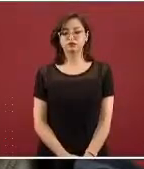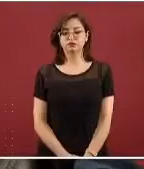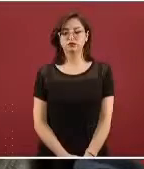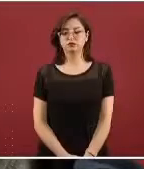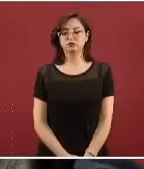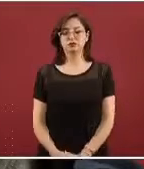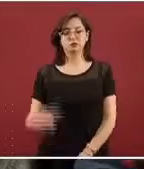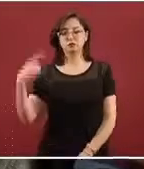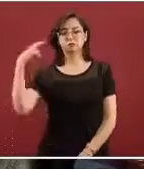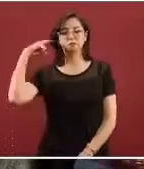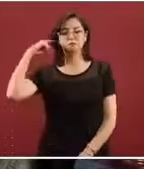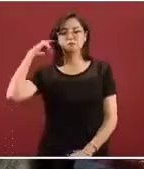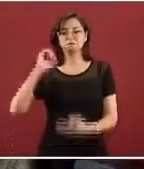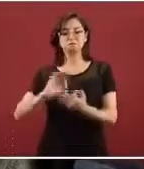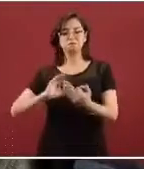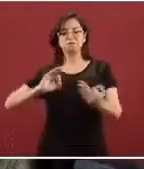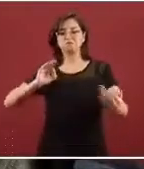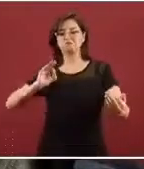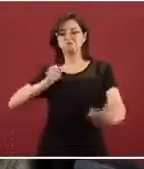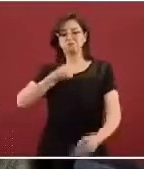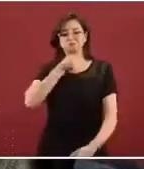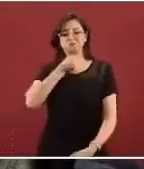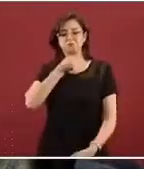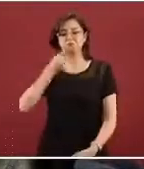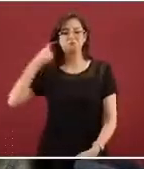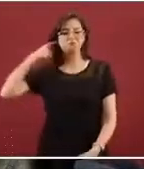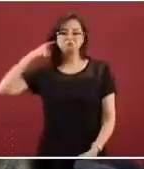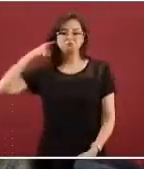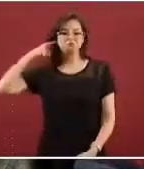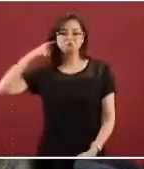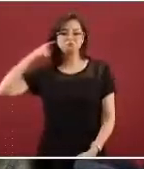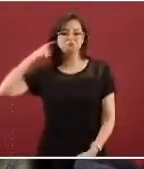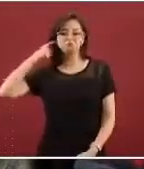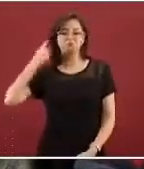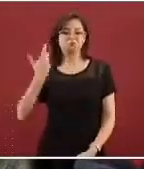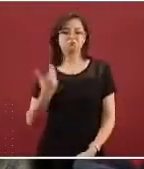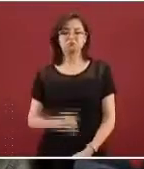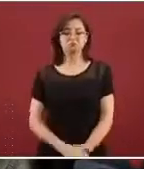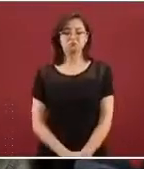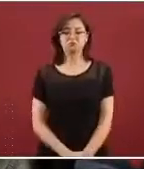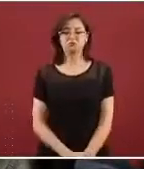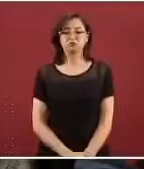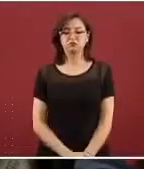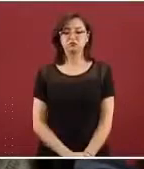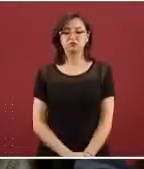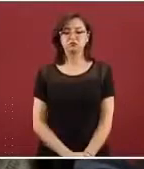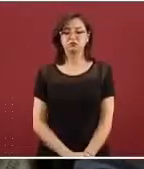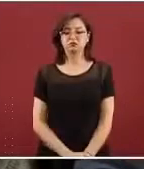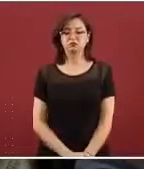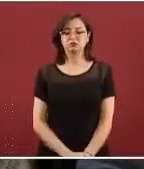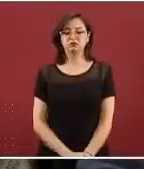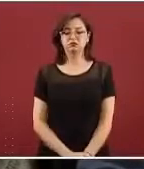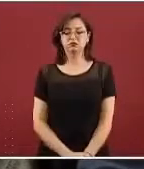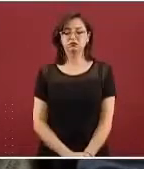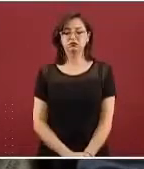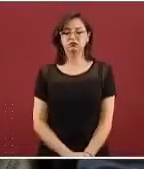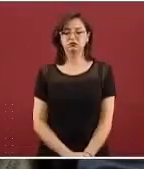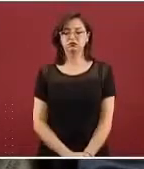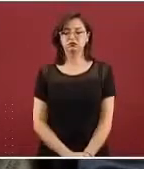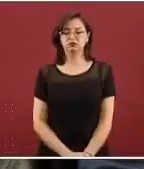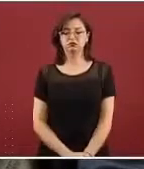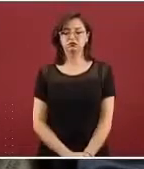sido la respuesta de la población, del sector privado, público, sobre sana distancia y